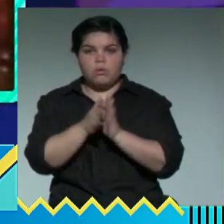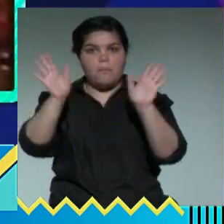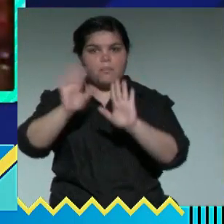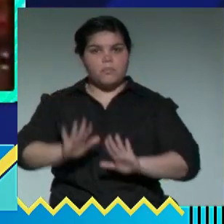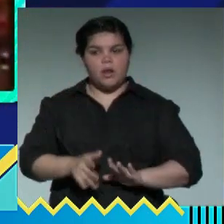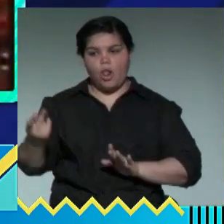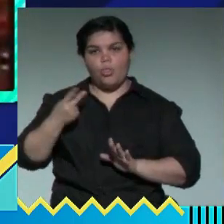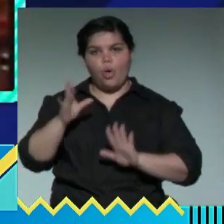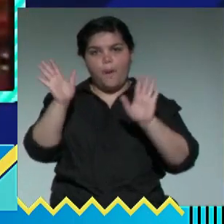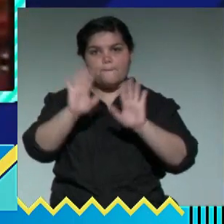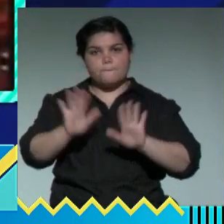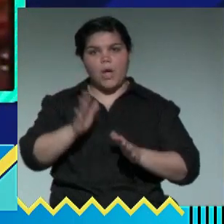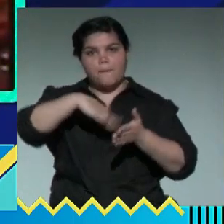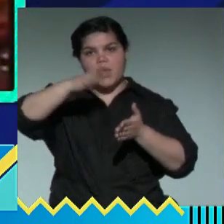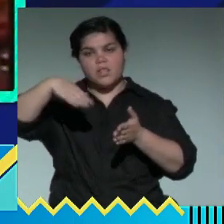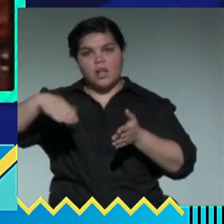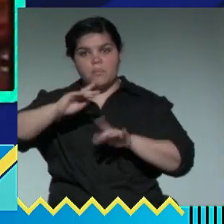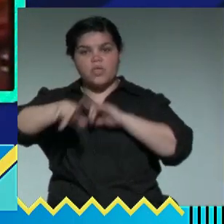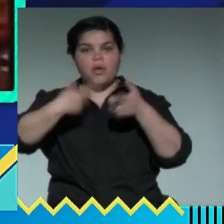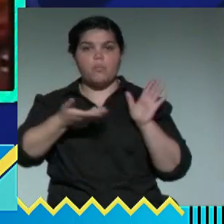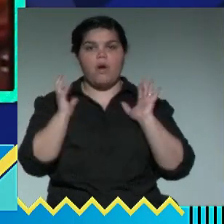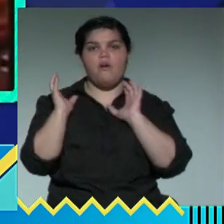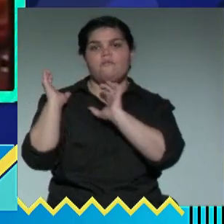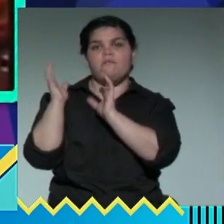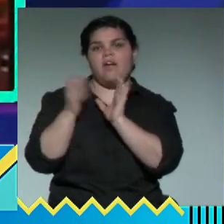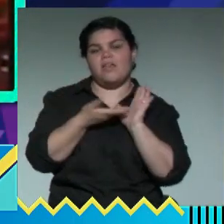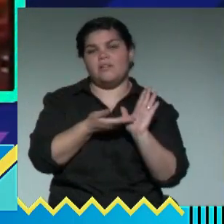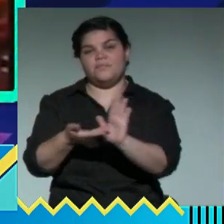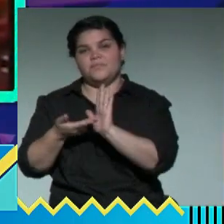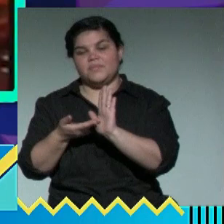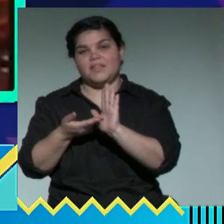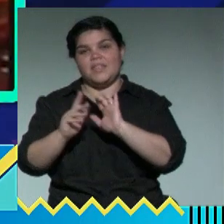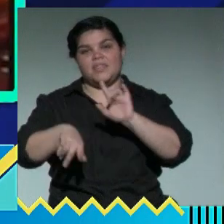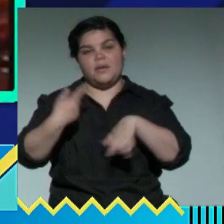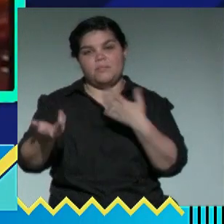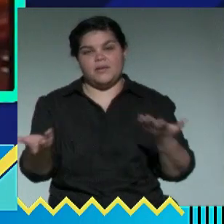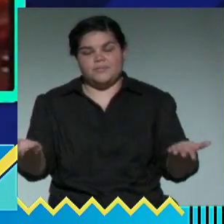pintamos los dos y hacemos una expo. Buenísimo. Sí. Y bueno, lamentablemente